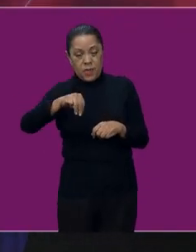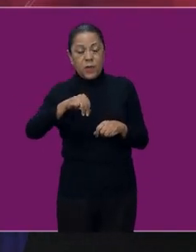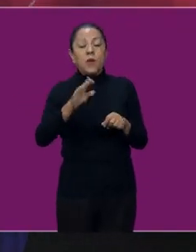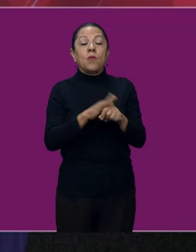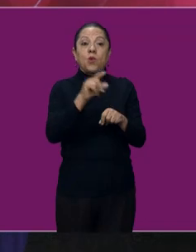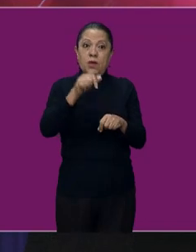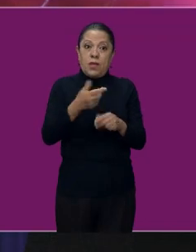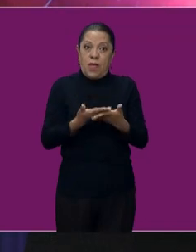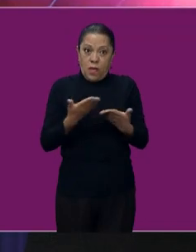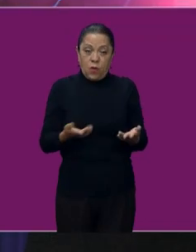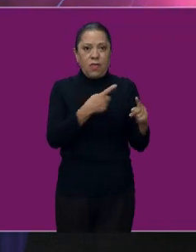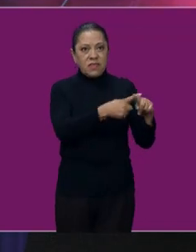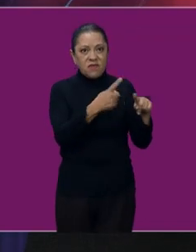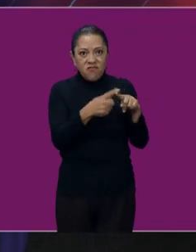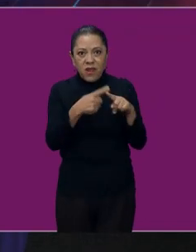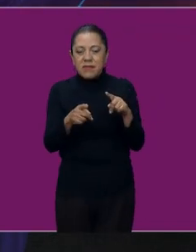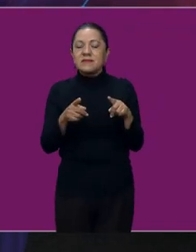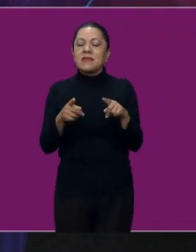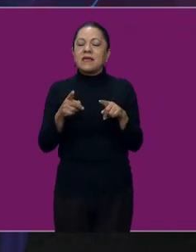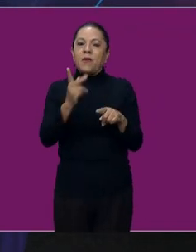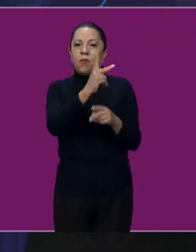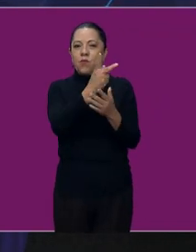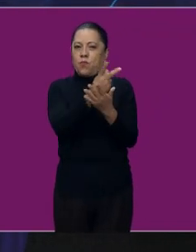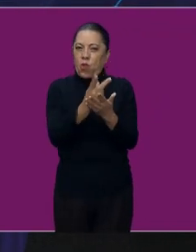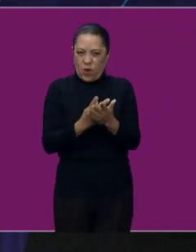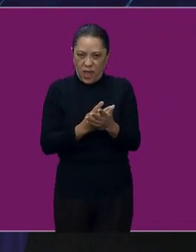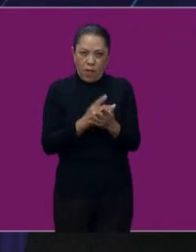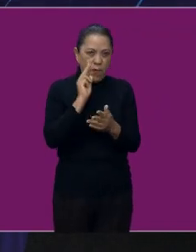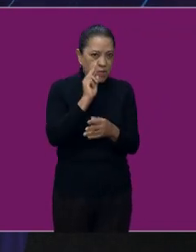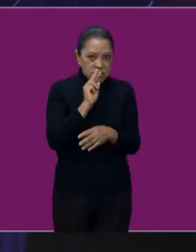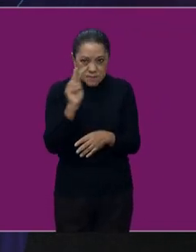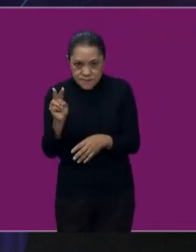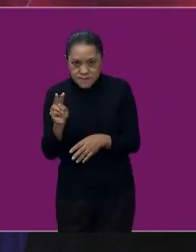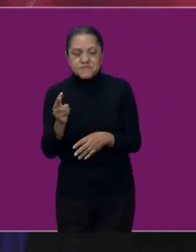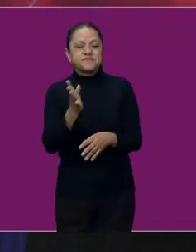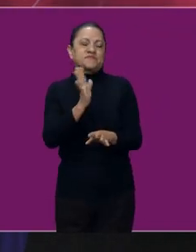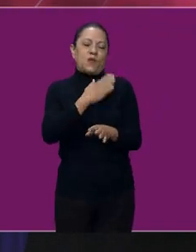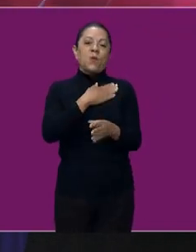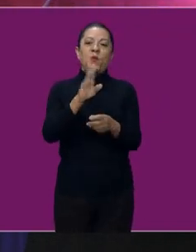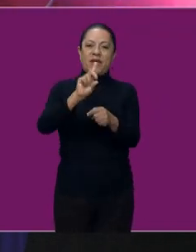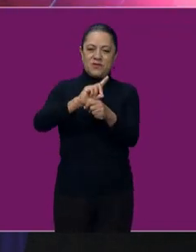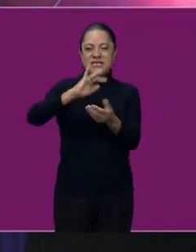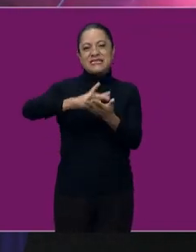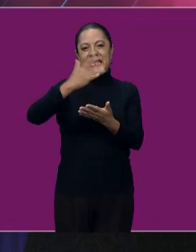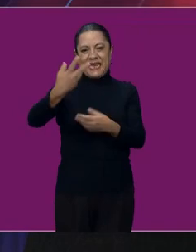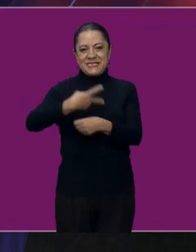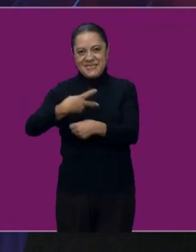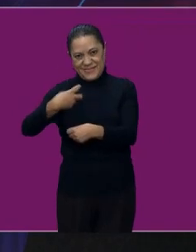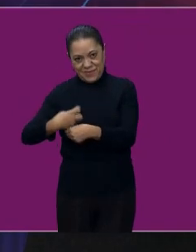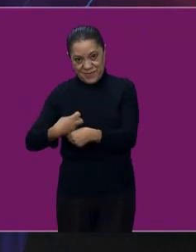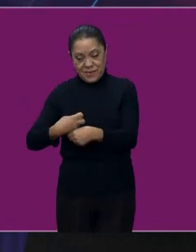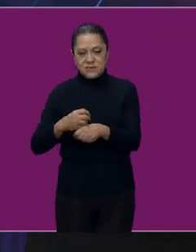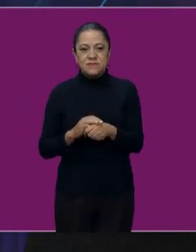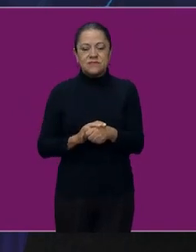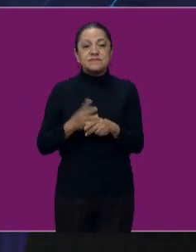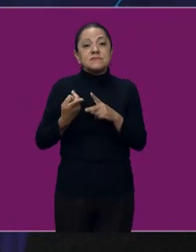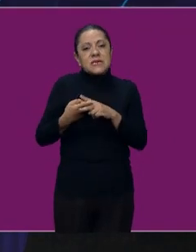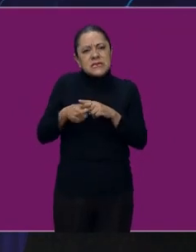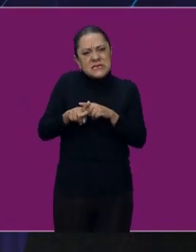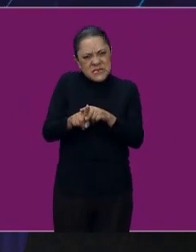programas bueno muy buenos días gracias por la invitación y bueno para ir